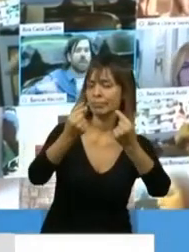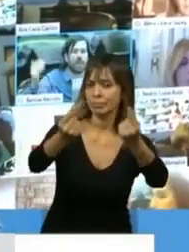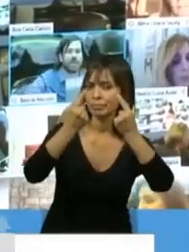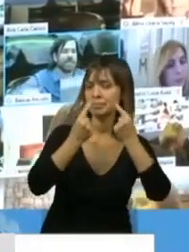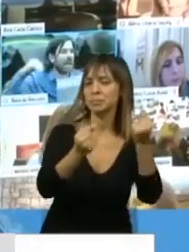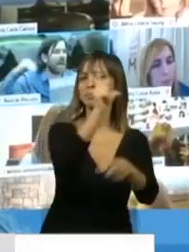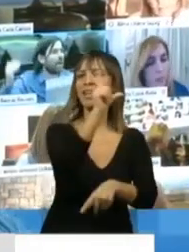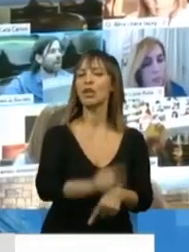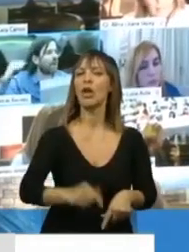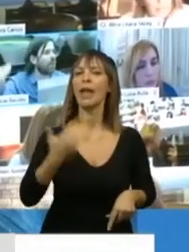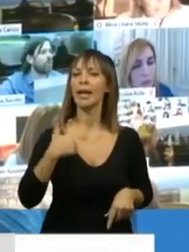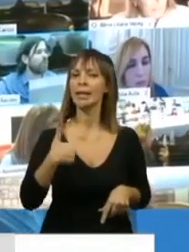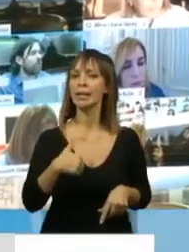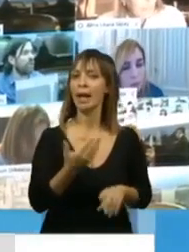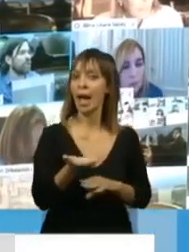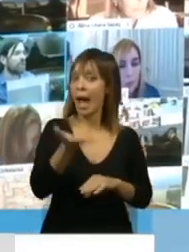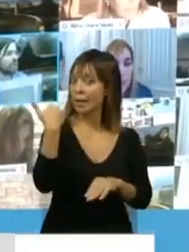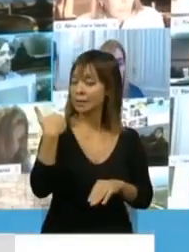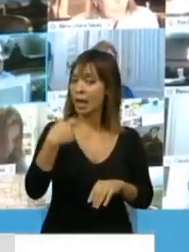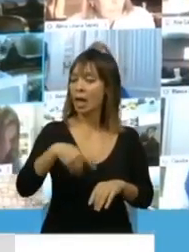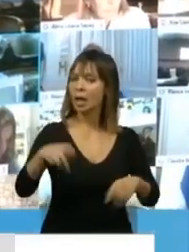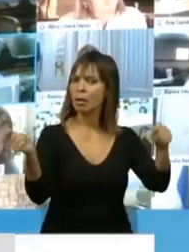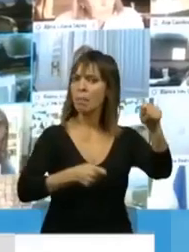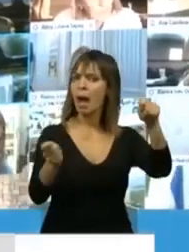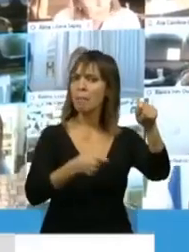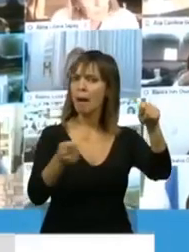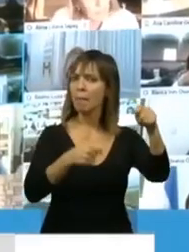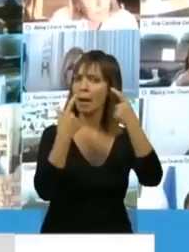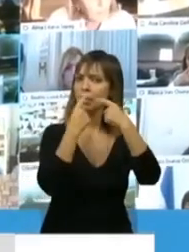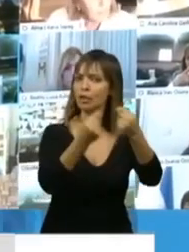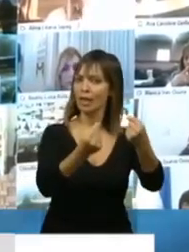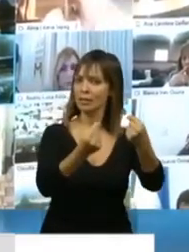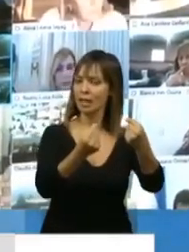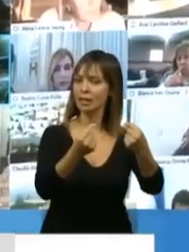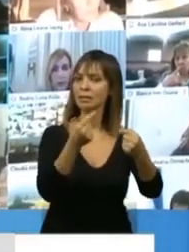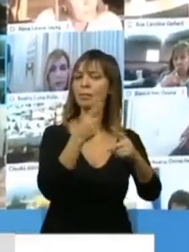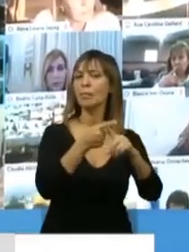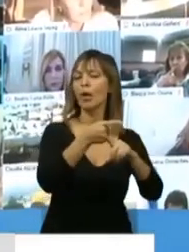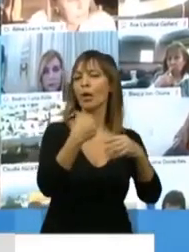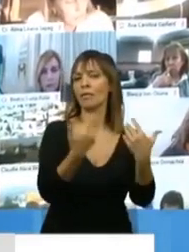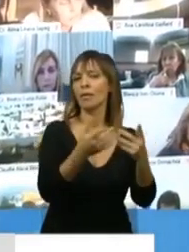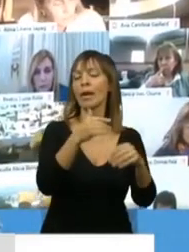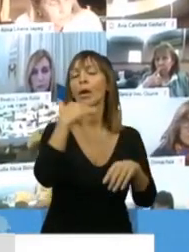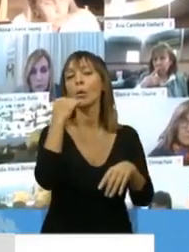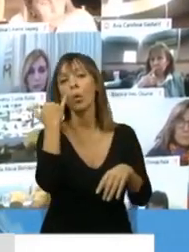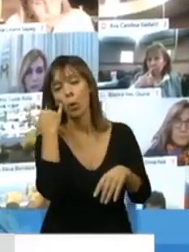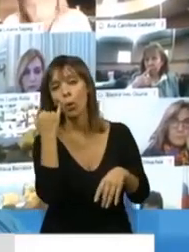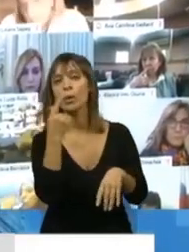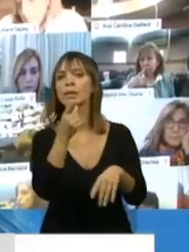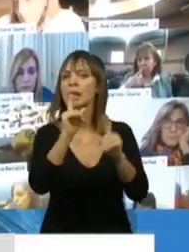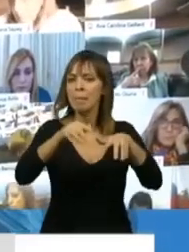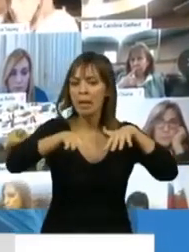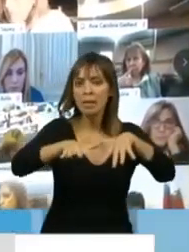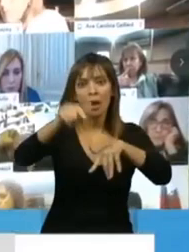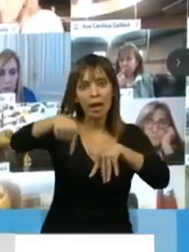país. Ayer se hizo un ruidazo de las trabajadoras y trabajadores de la salud en Jujuy, ha habido manifestaciones aquí en